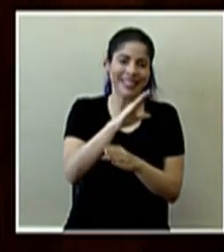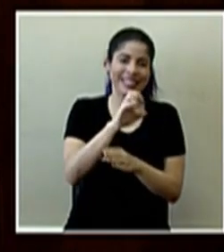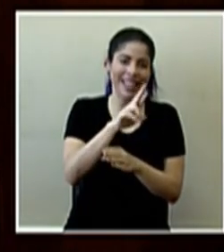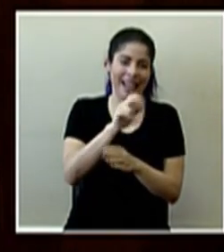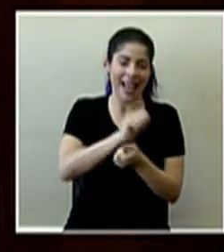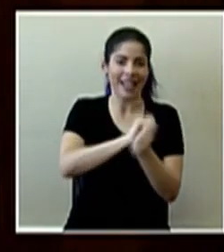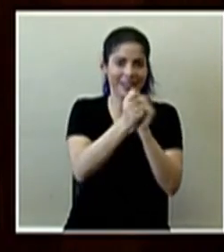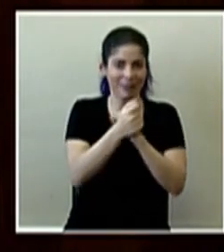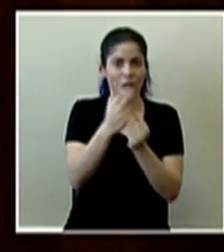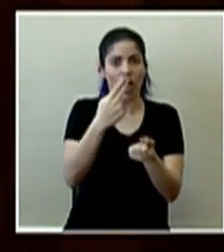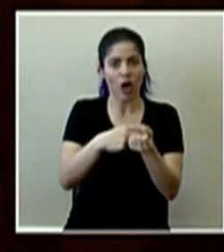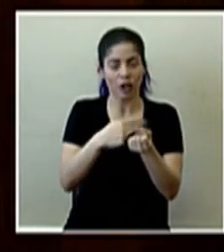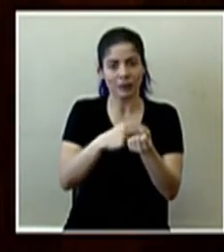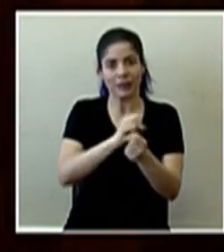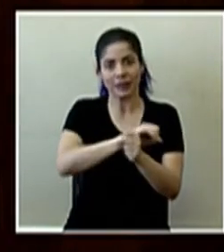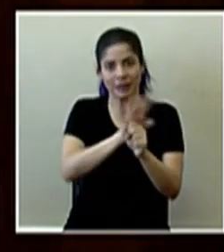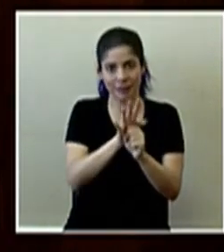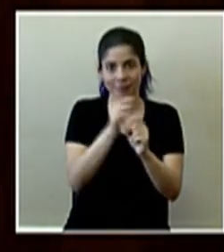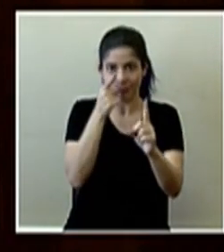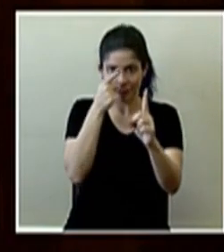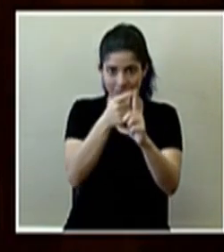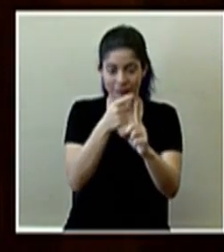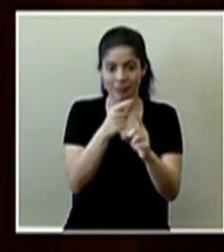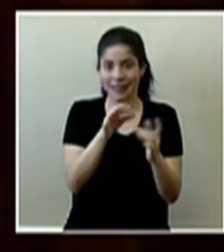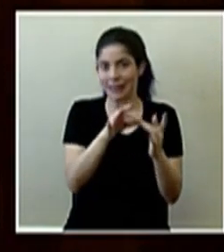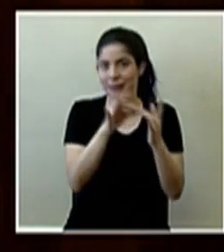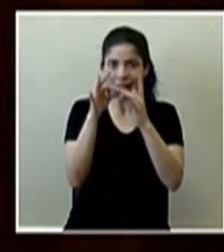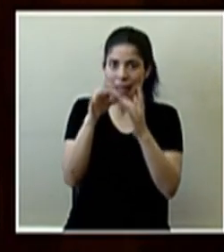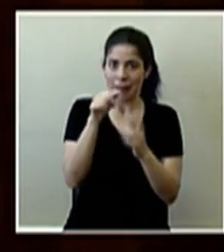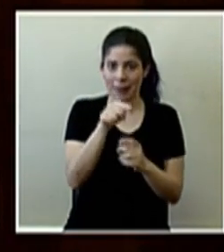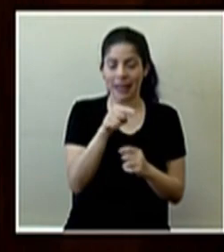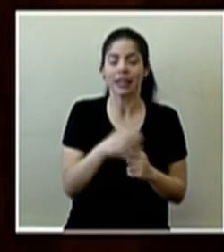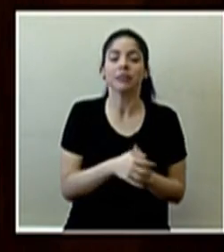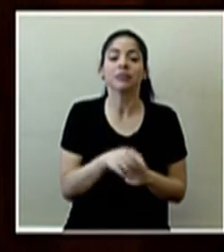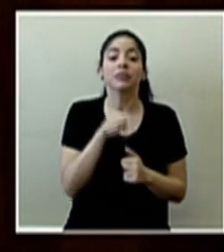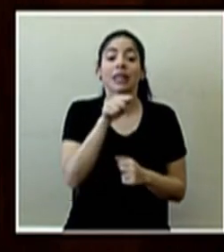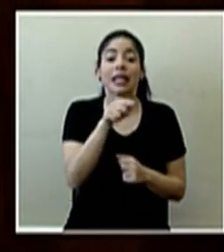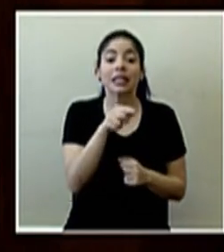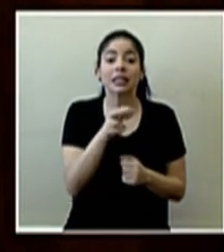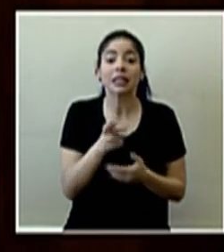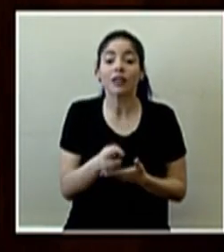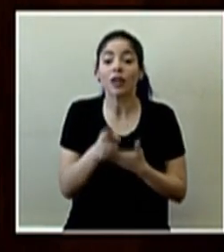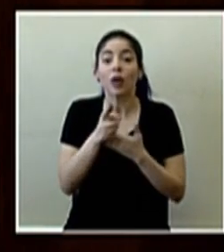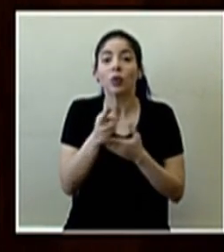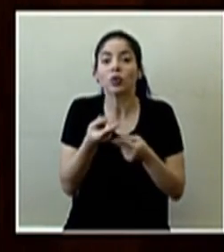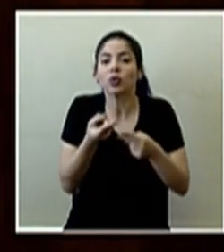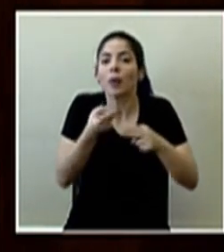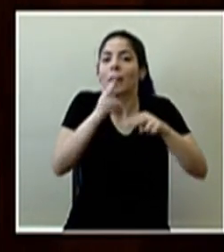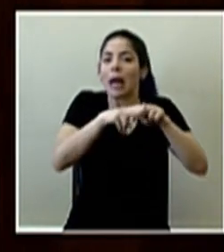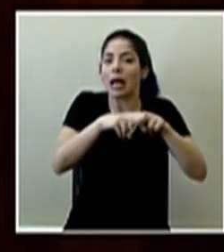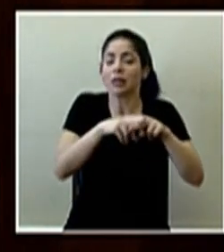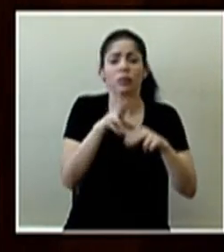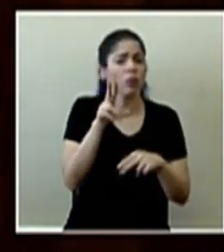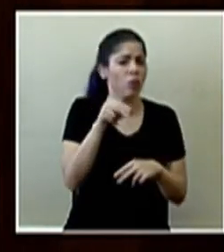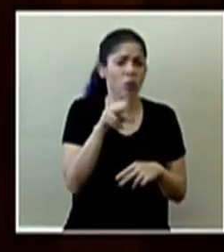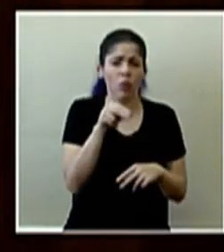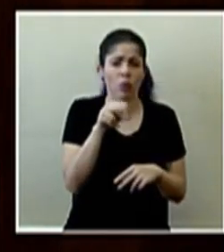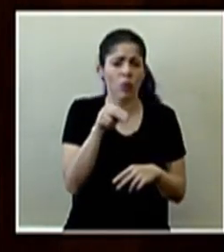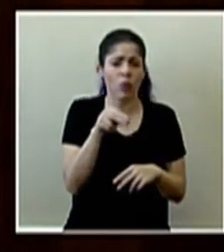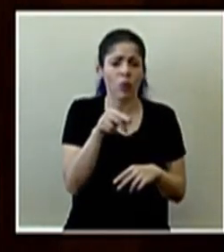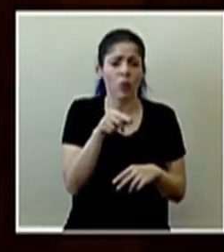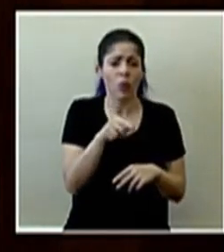reconvertido para atender pacientes COVID-19 exclusivamente, son recursos adicionales, no son